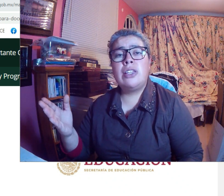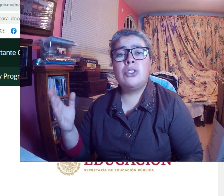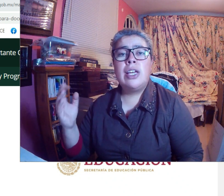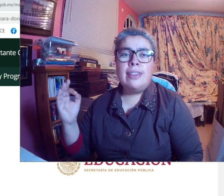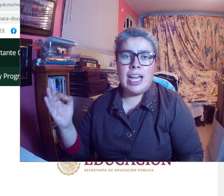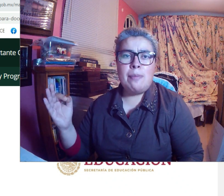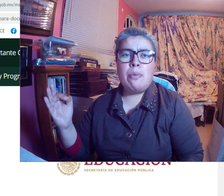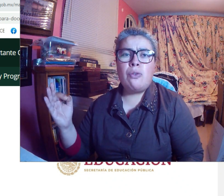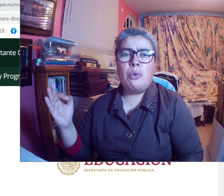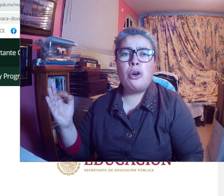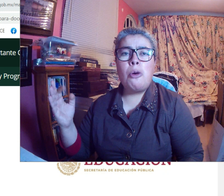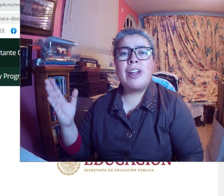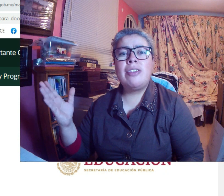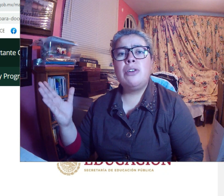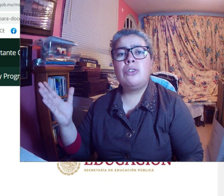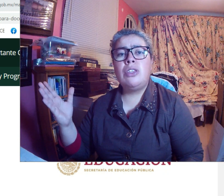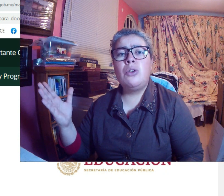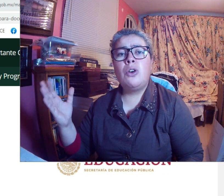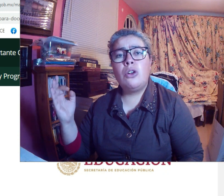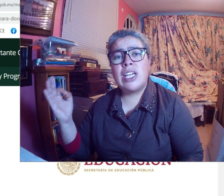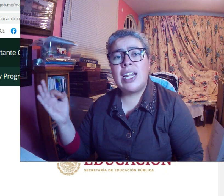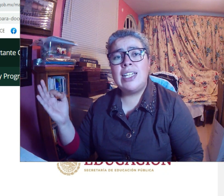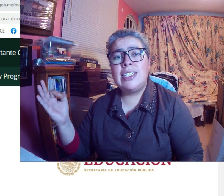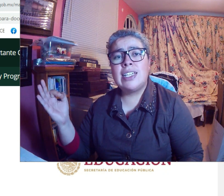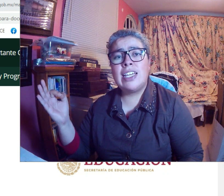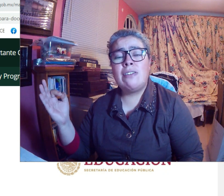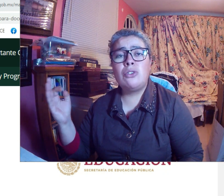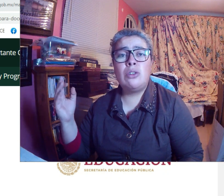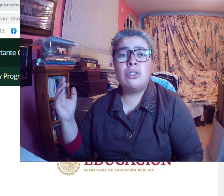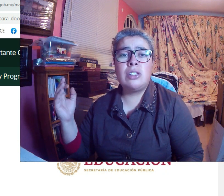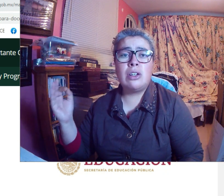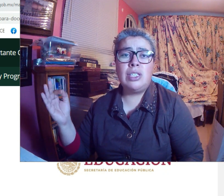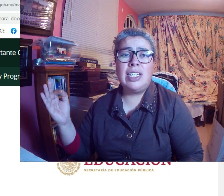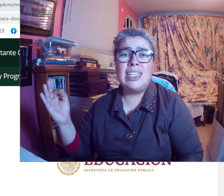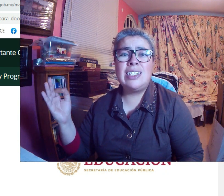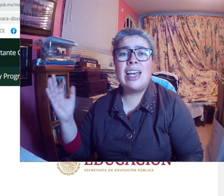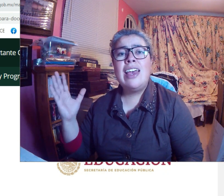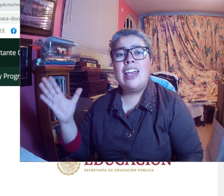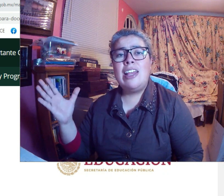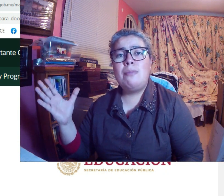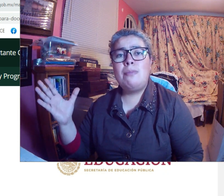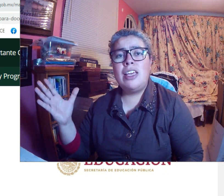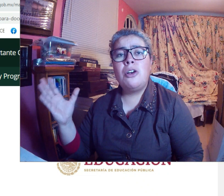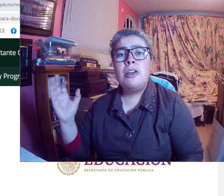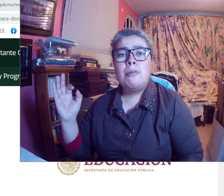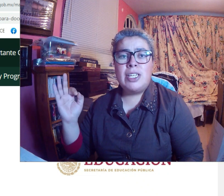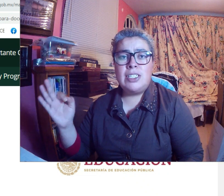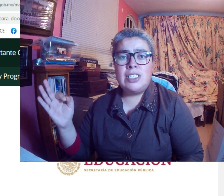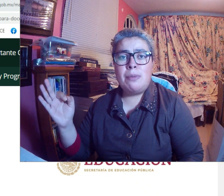estos datos, déjame por favor compartir contigo los análisis que llevamos de nuestra contingencia en